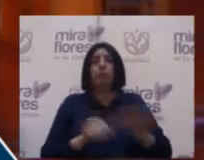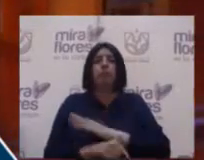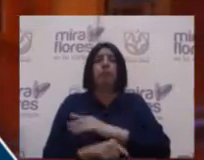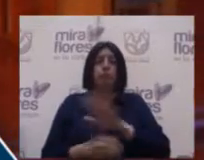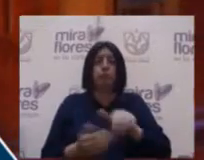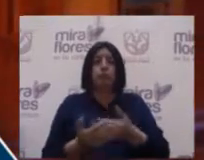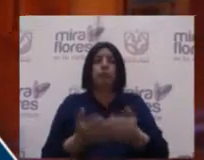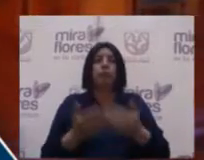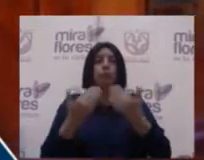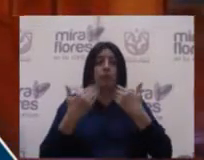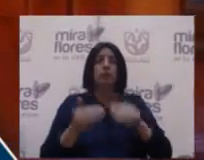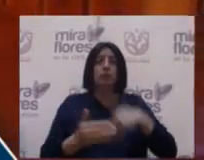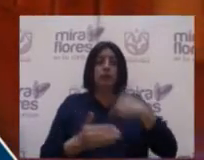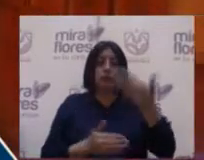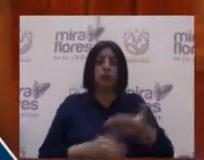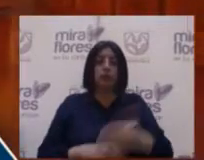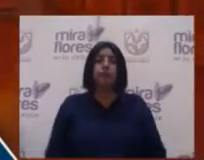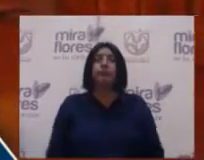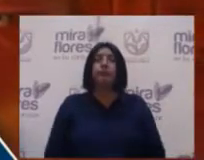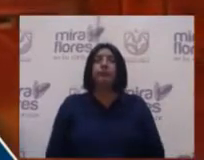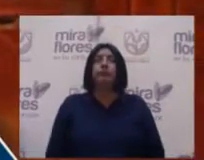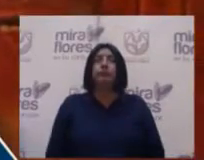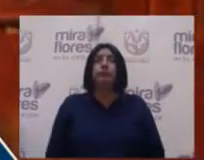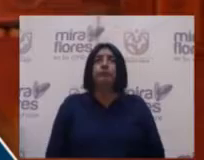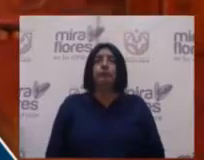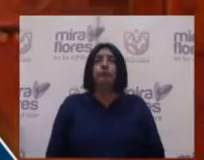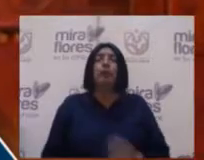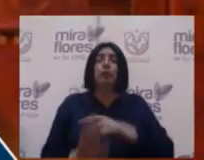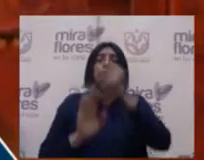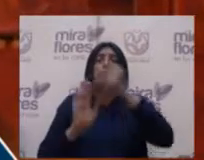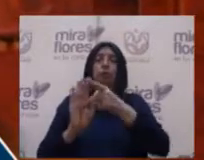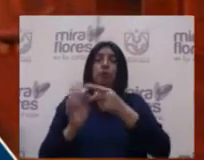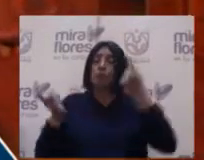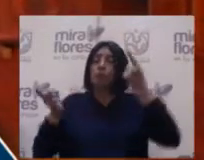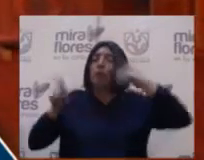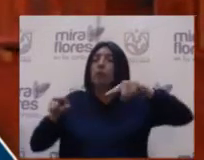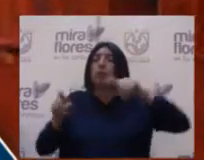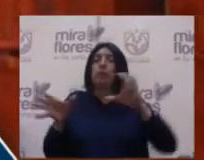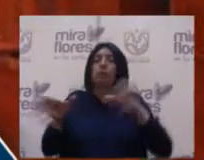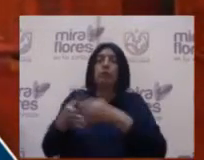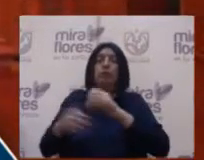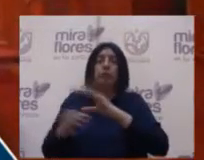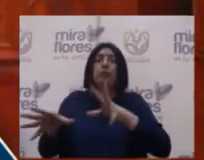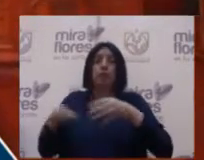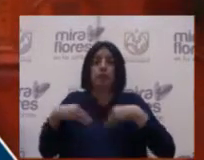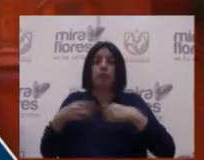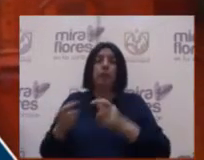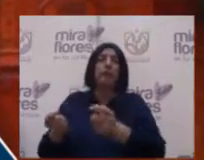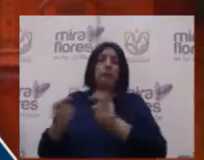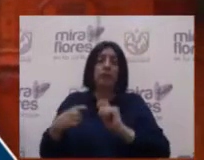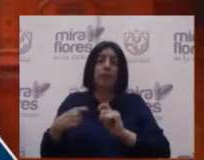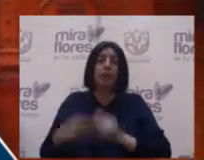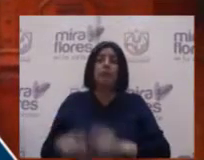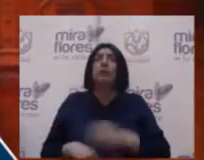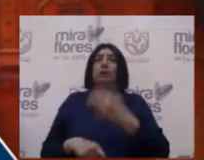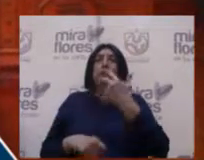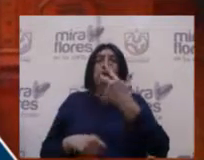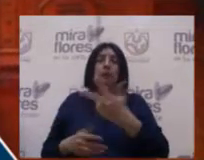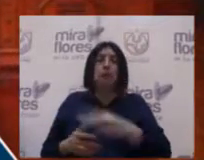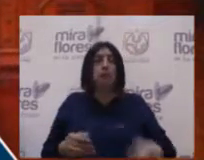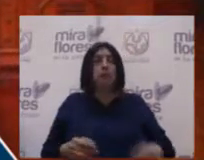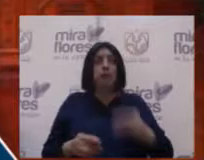de votos. Muchas gracias. Vamos al siguiente punto, por favor. Proyecto de acuerdo de Consejo que acepta la donación de 3 ejemplares